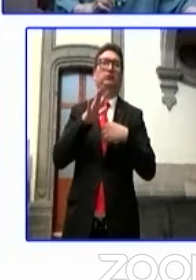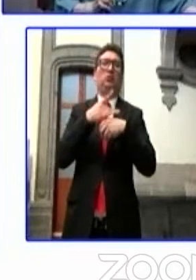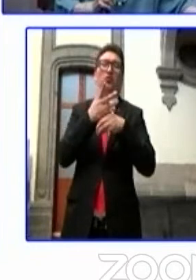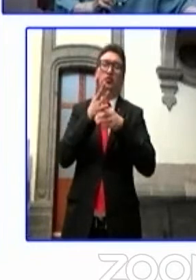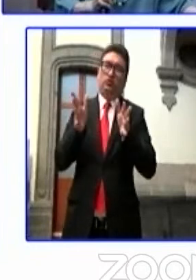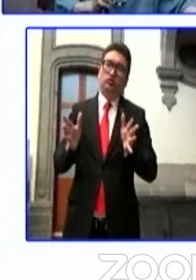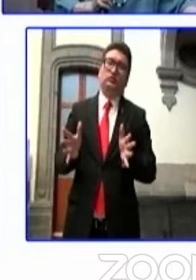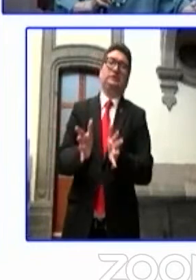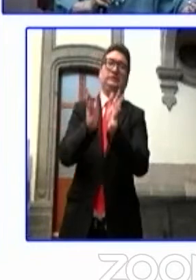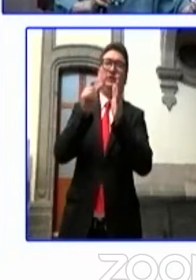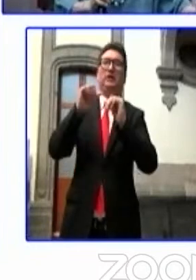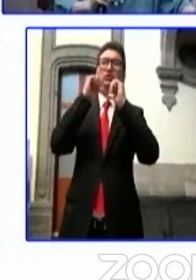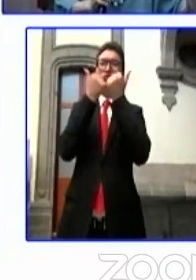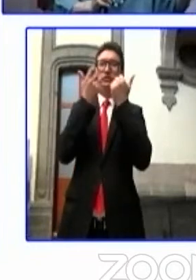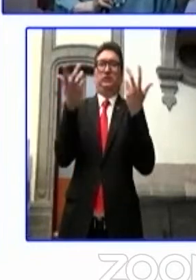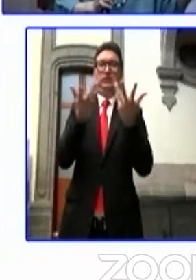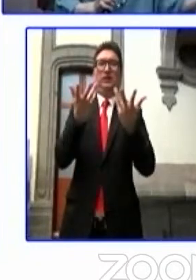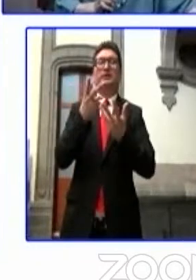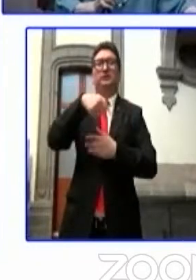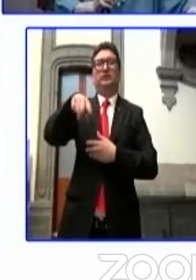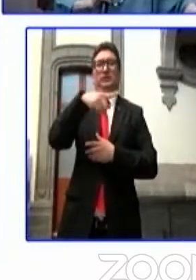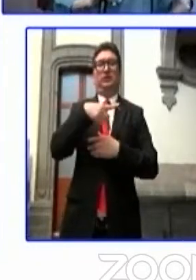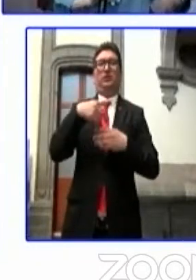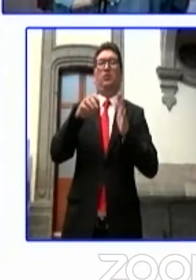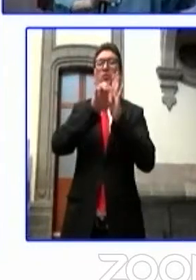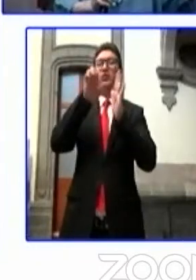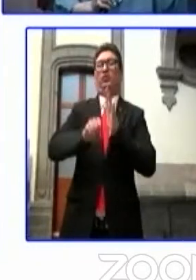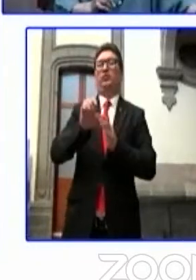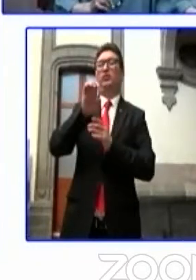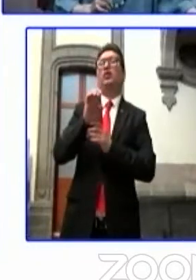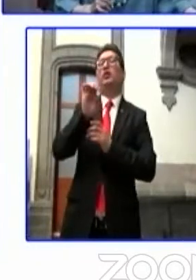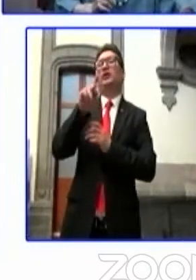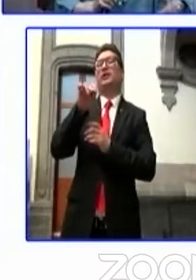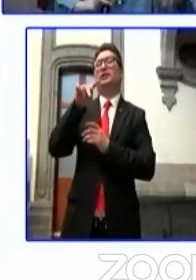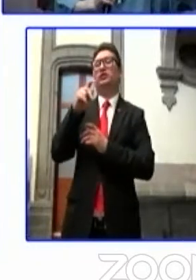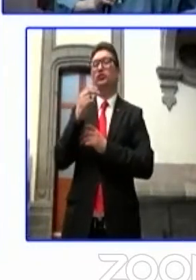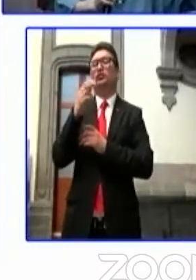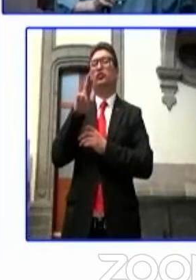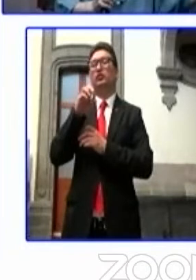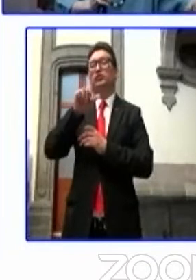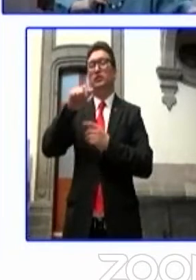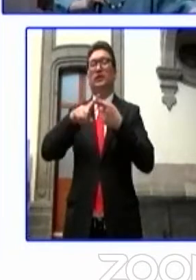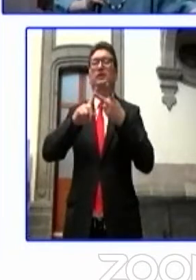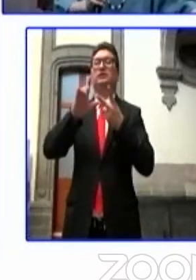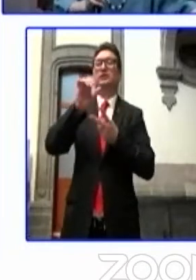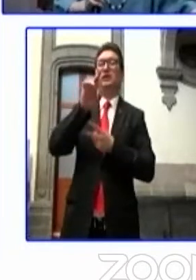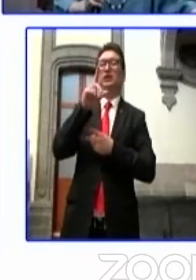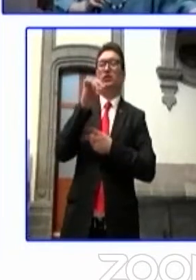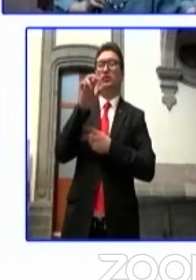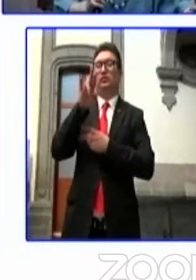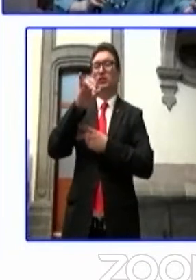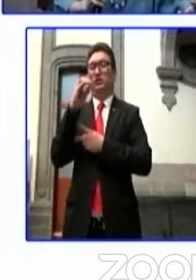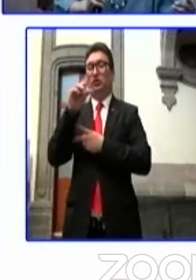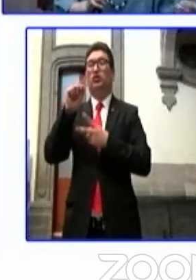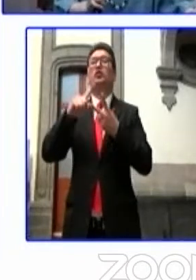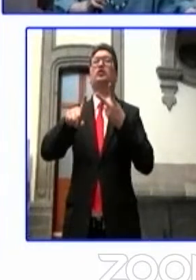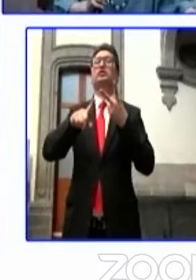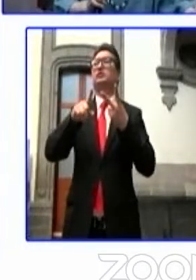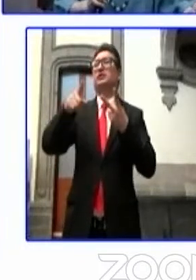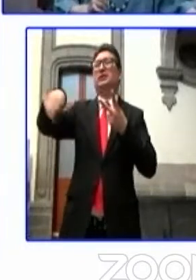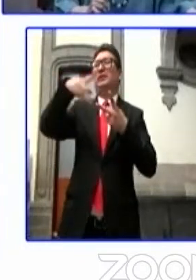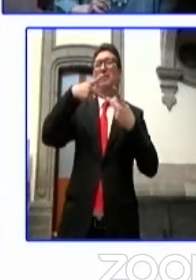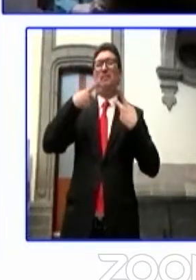dio la sociedad civil, sin gentes como Ernesto Rosas, como Carlos Ríos, como una